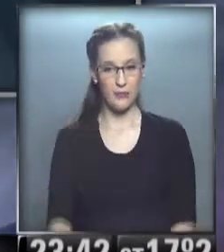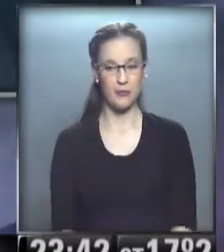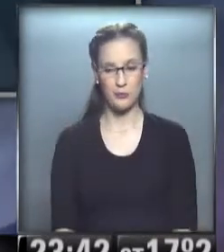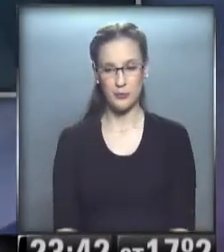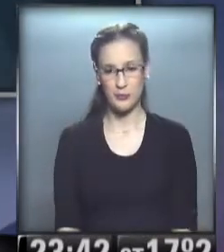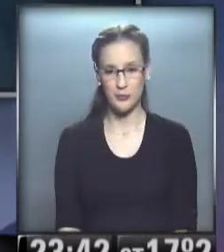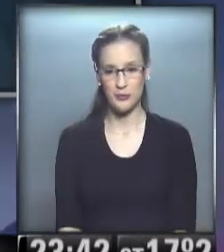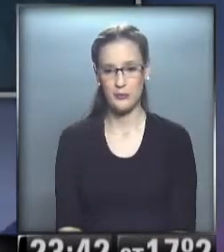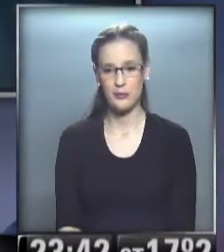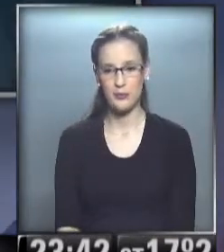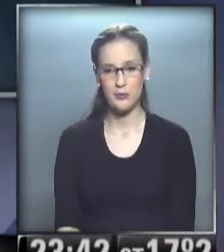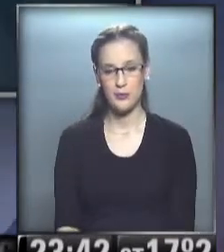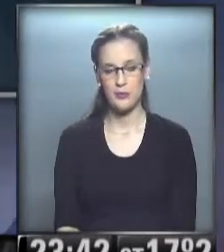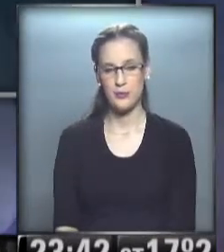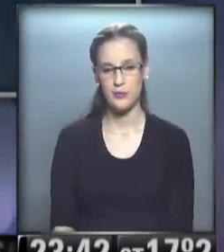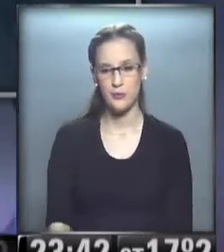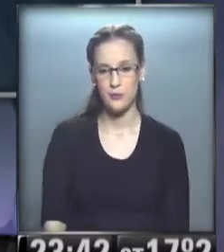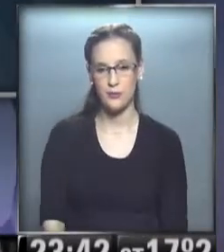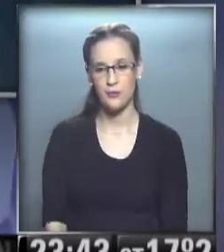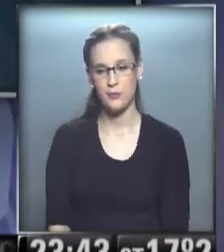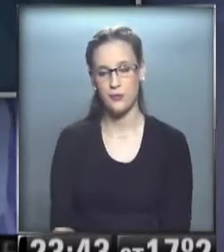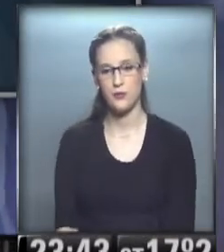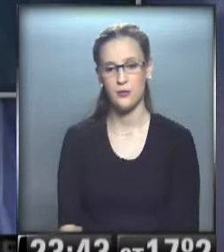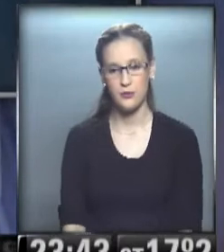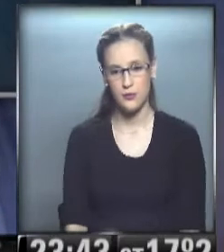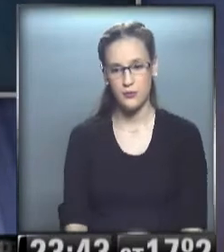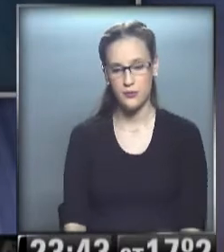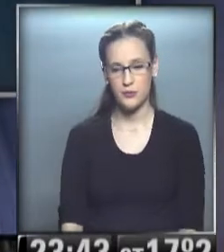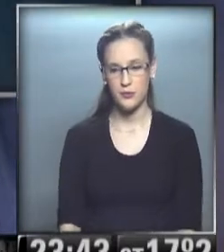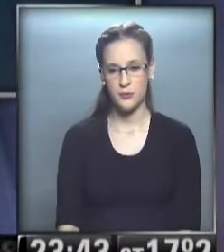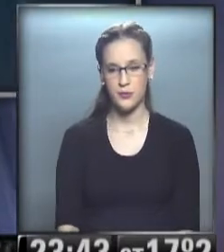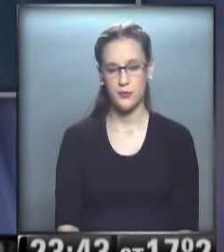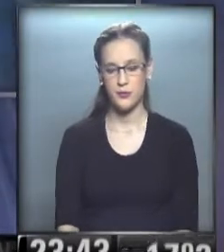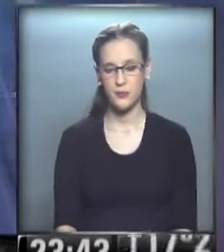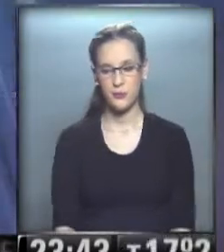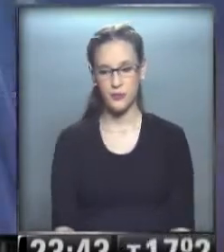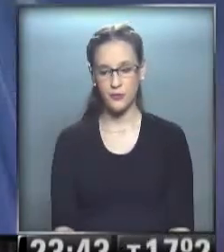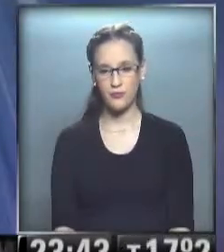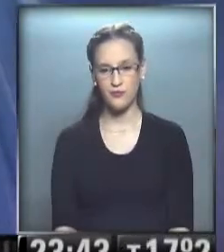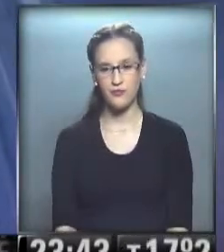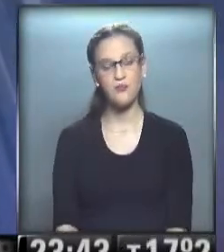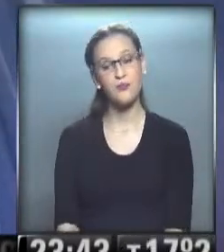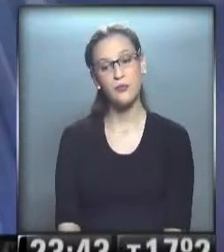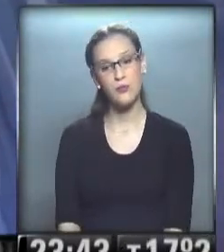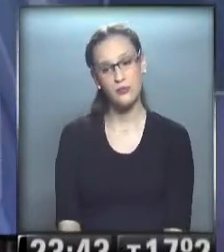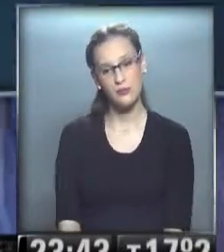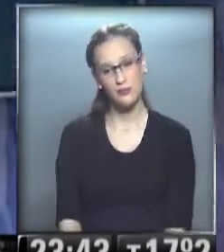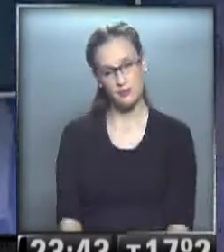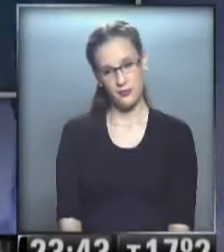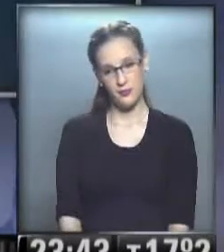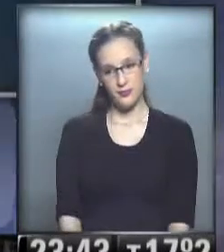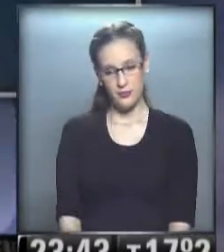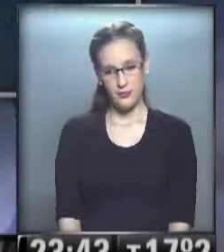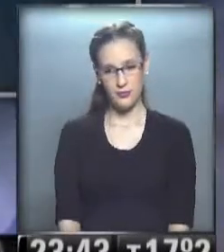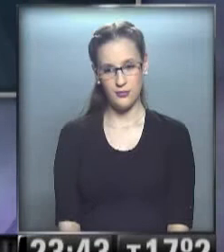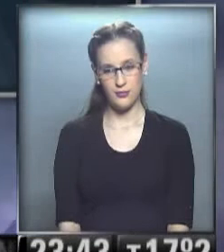positivos. Hoy el respaldo es necesario para que el camino de la producción no se vea alterado. Pero también se sumaron a